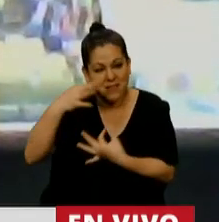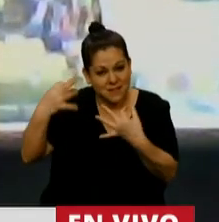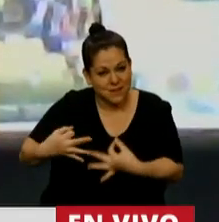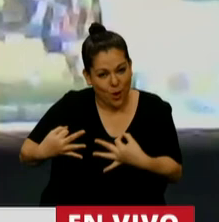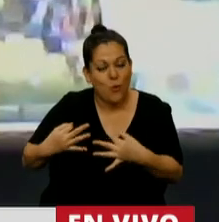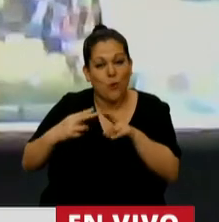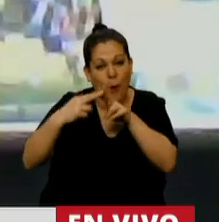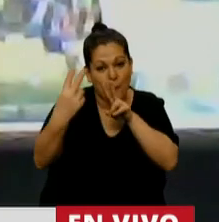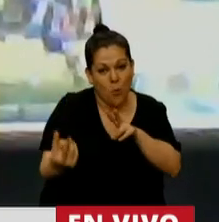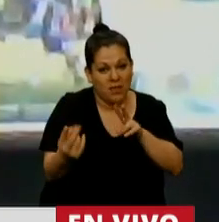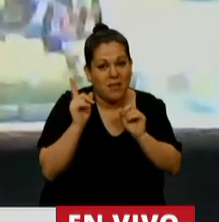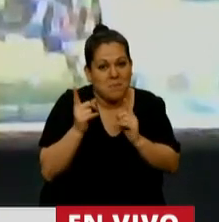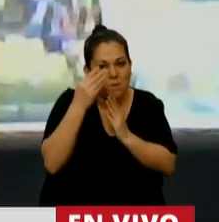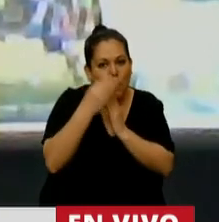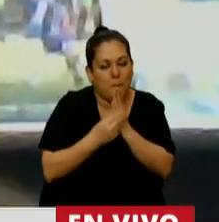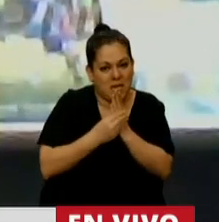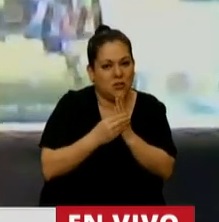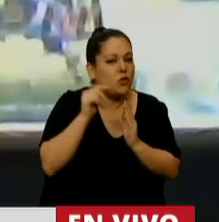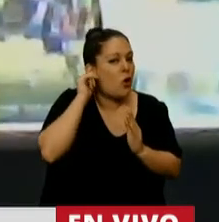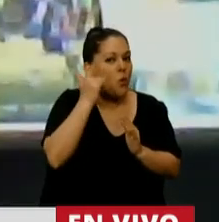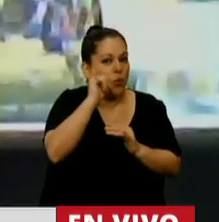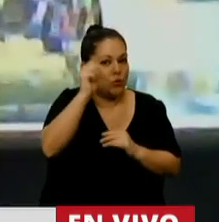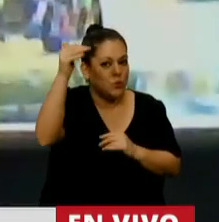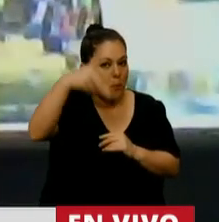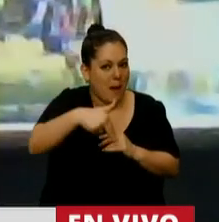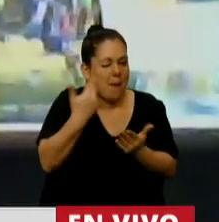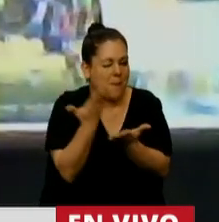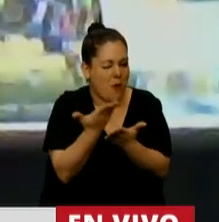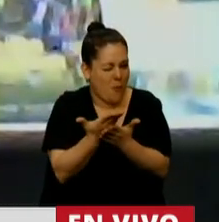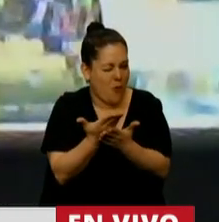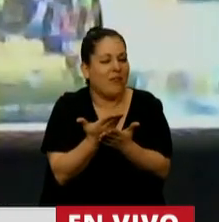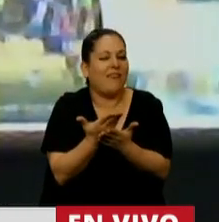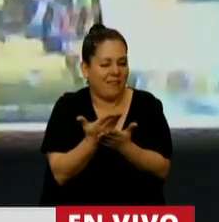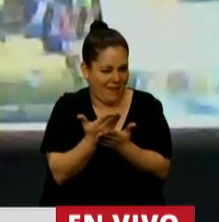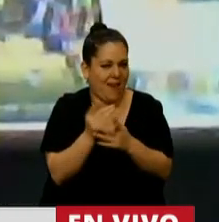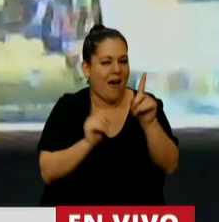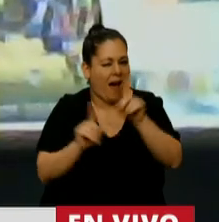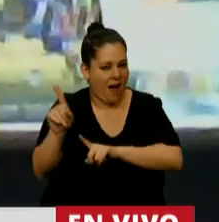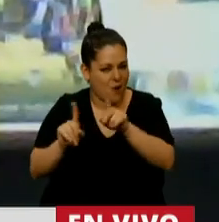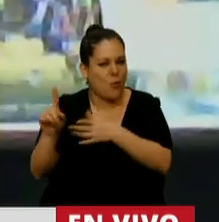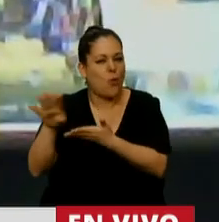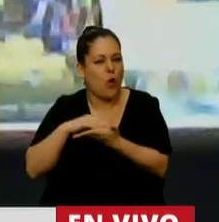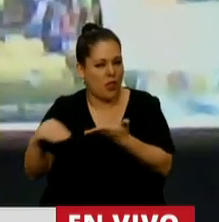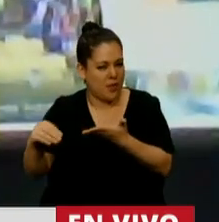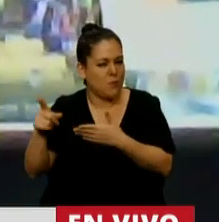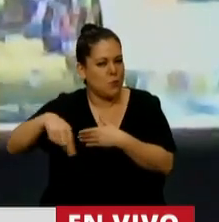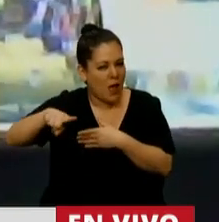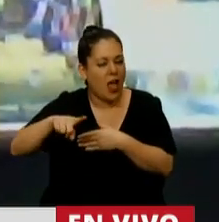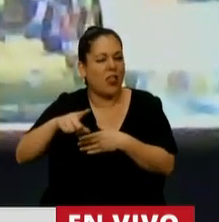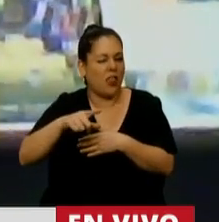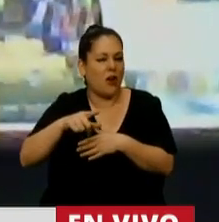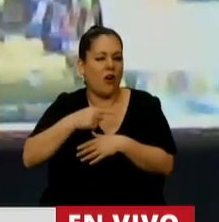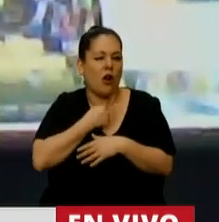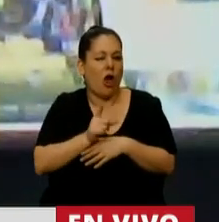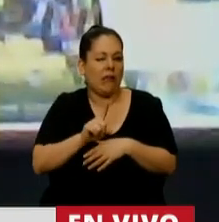que el ministro Martín Guzmán nos invita a transitar a algunos diputados y diputadas no los va a llevar a la